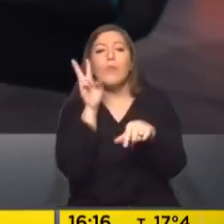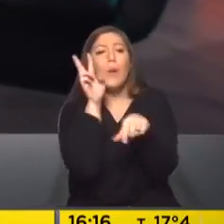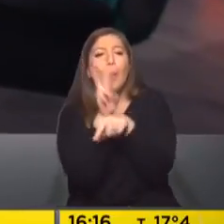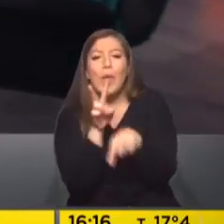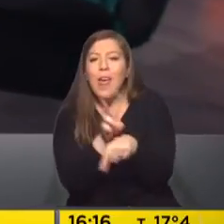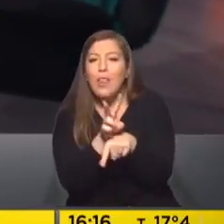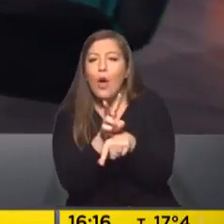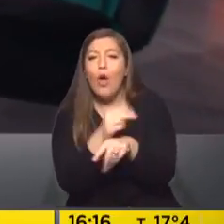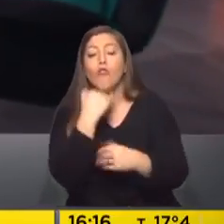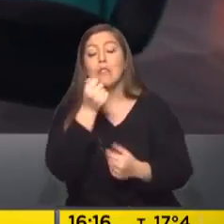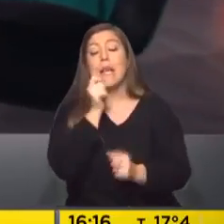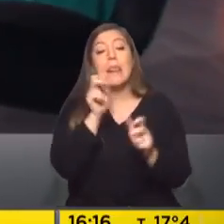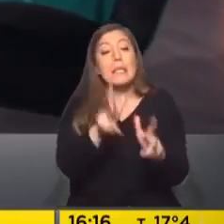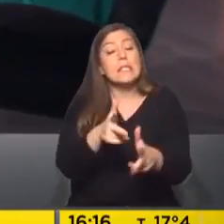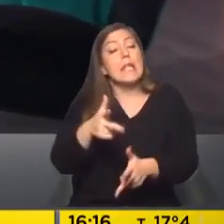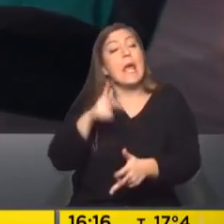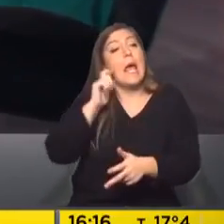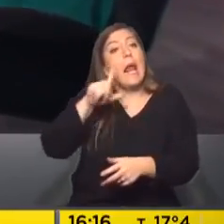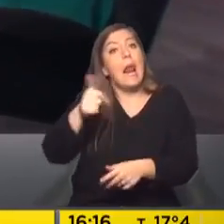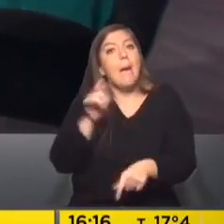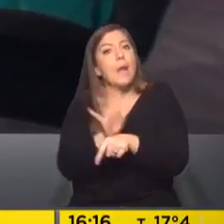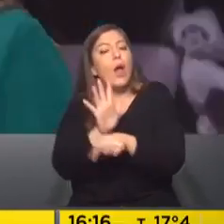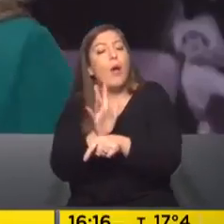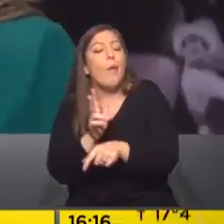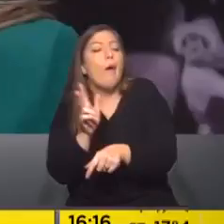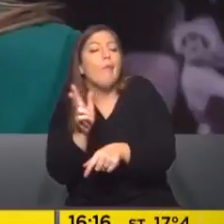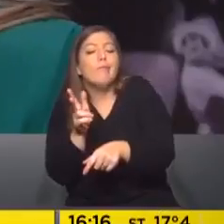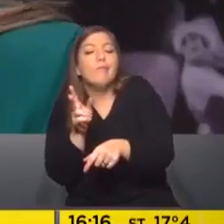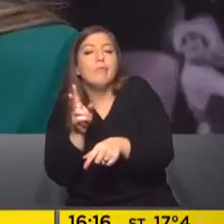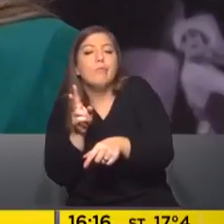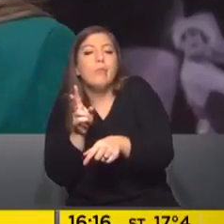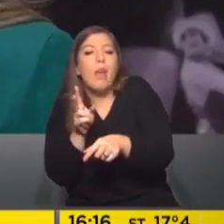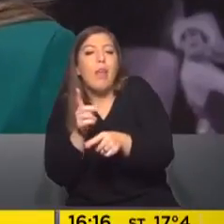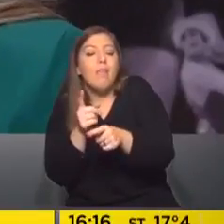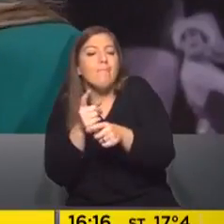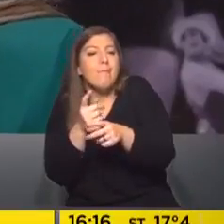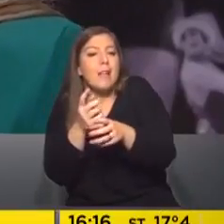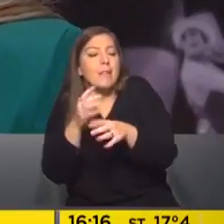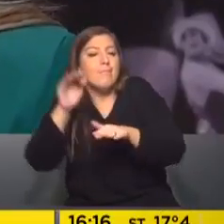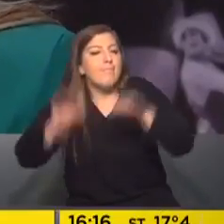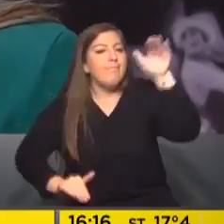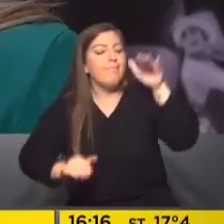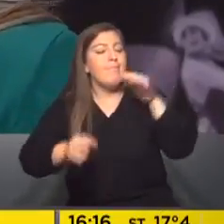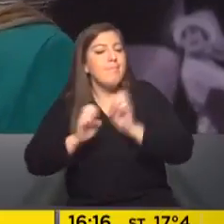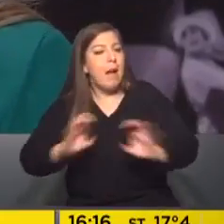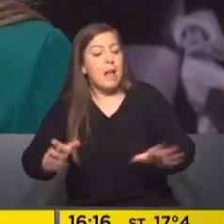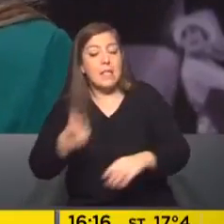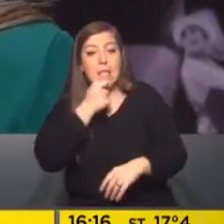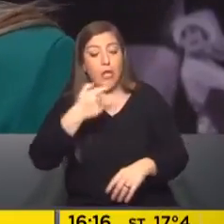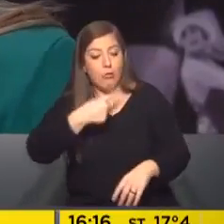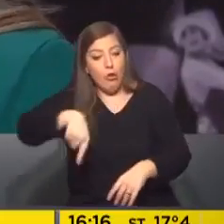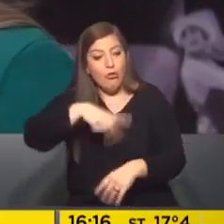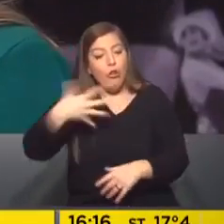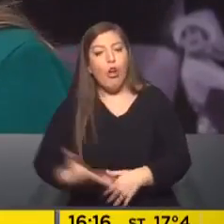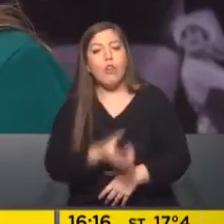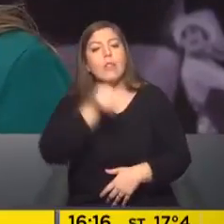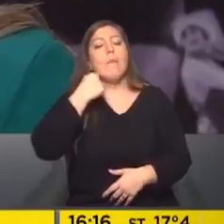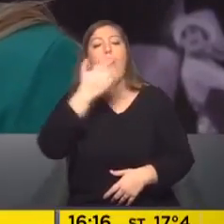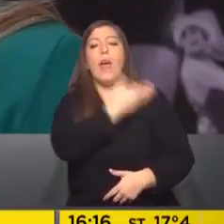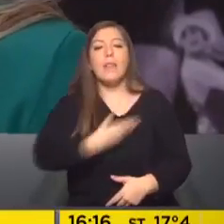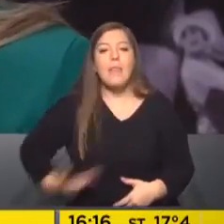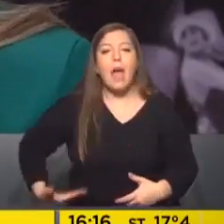no sé qué va a decir acá Gala, pero es el corazón de la desigualdad. O sea, si nosotros logramos que los estados, los gobiernos locales, los